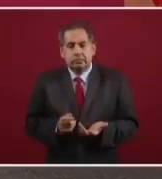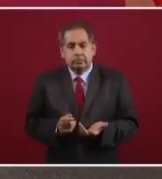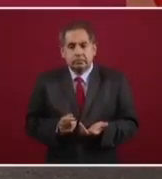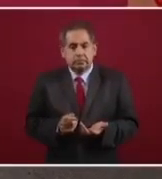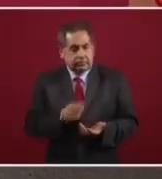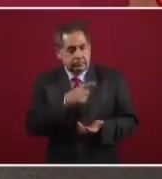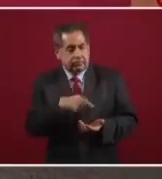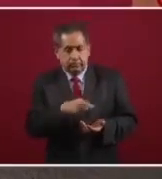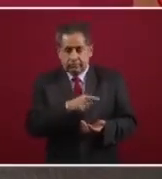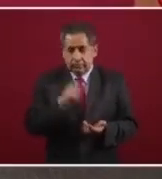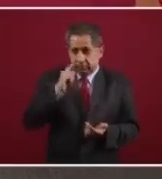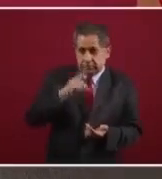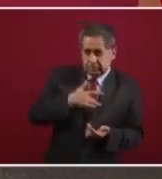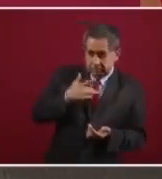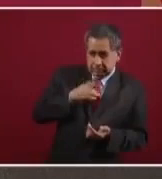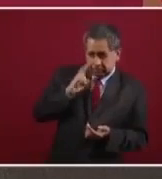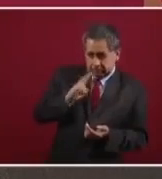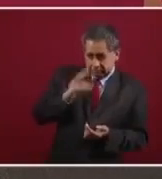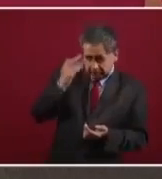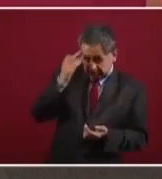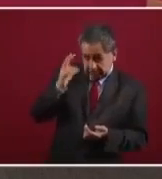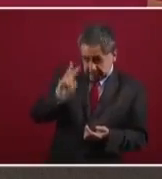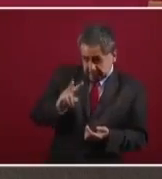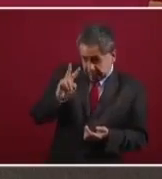a ver si es en serio,